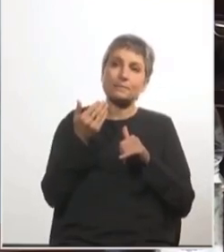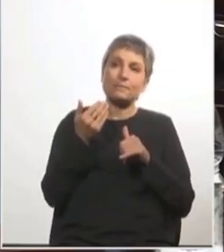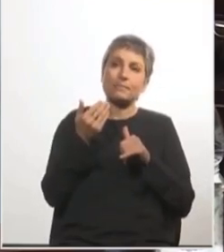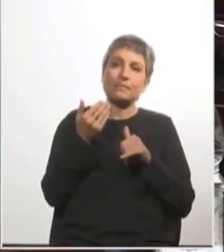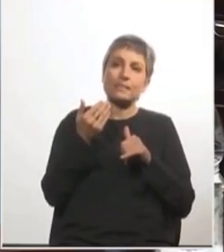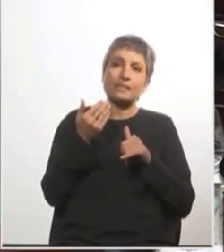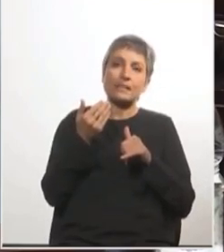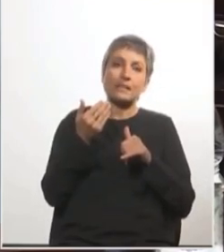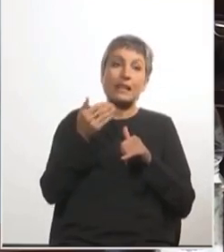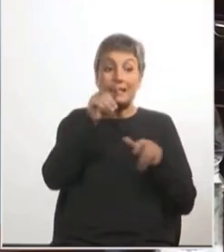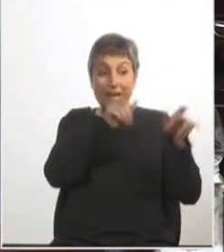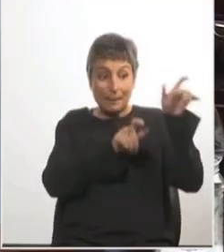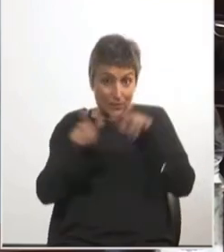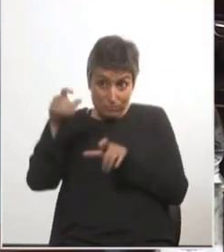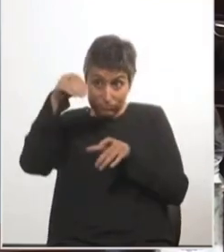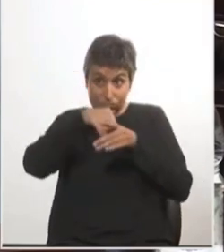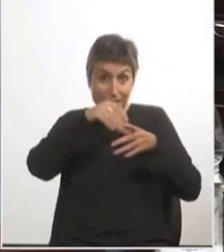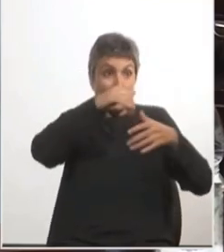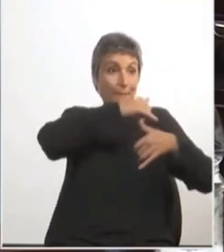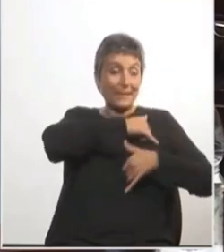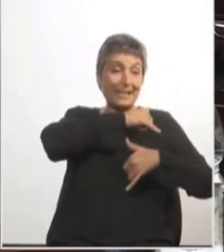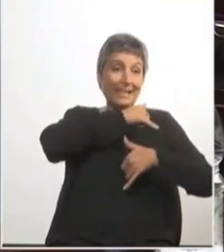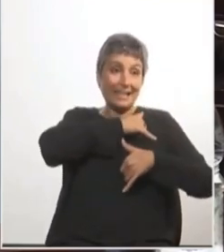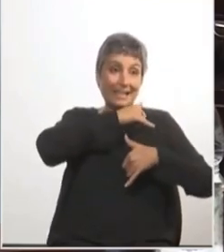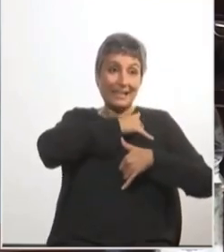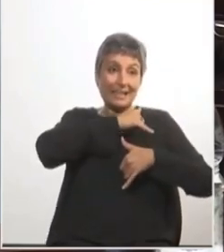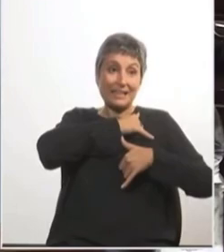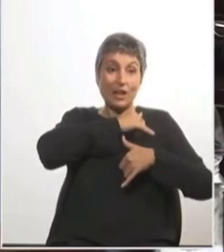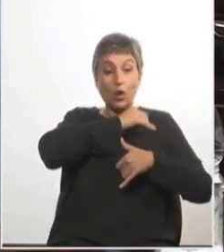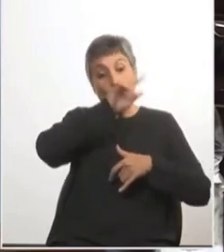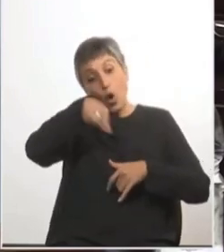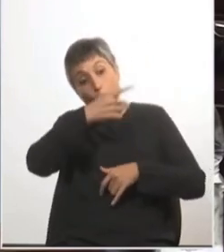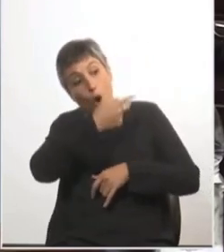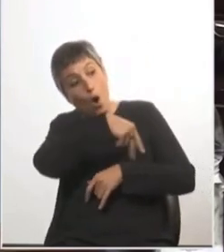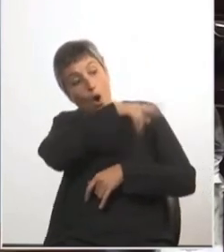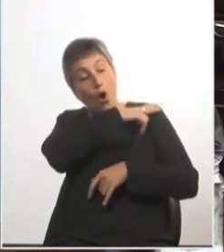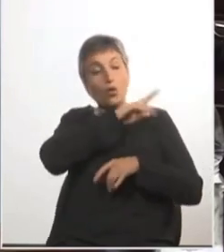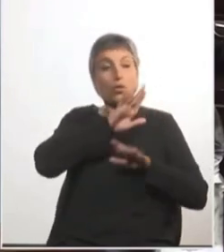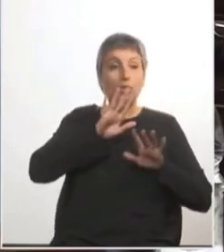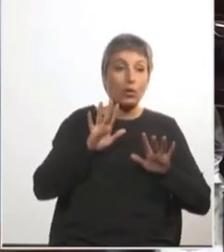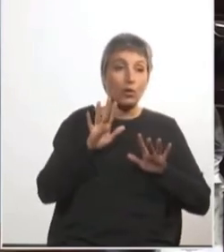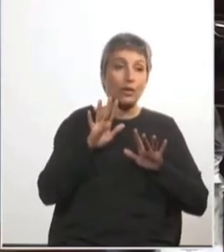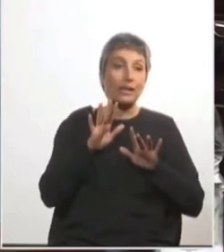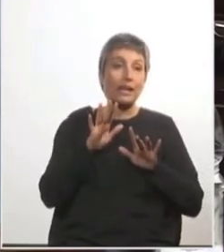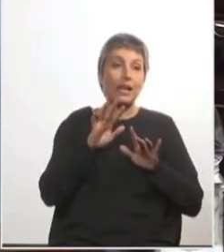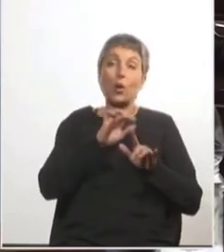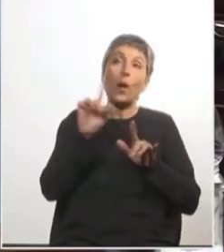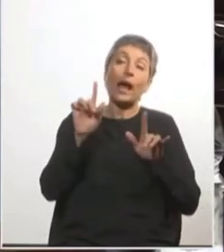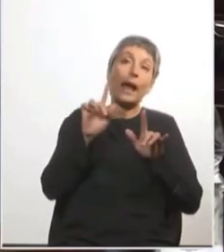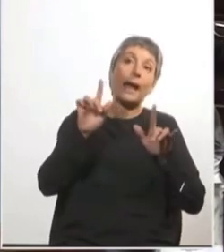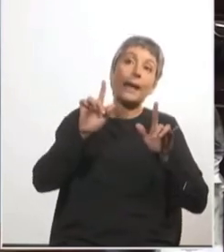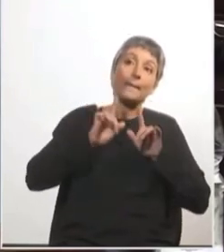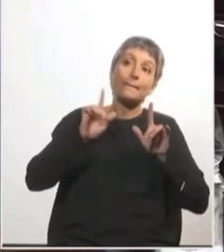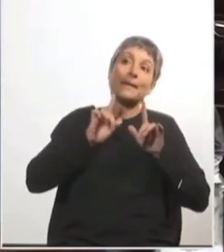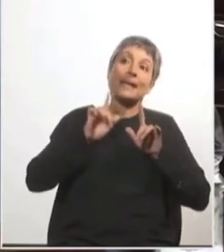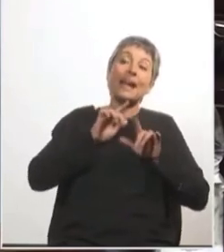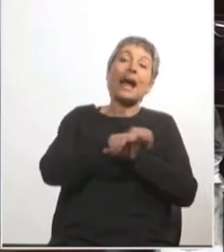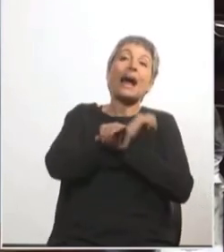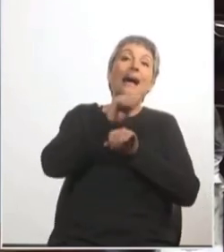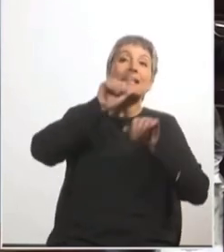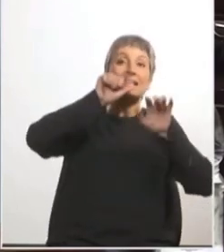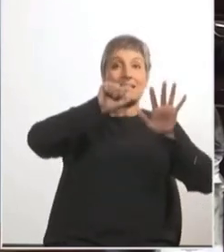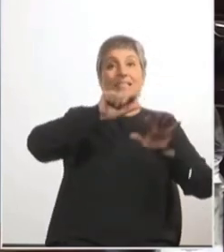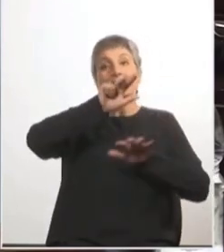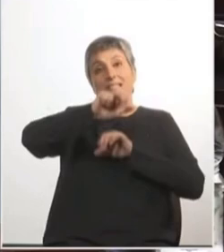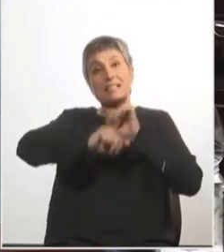miembros de las Fuerzas Armadas en relación a una oficialidad que en lugar de tener que esperar a los 63 años